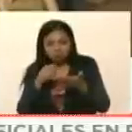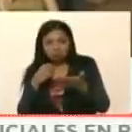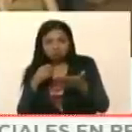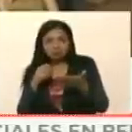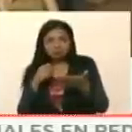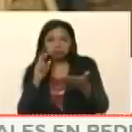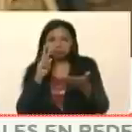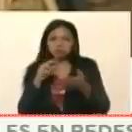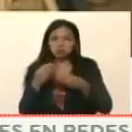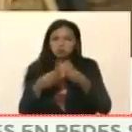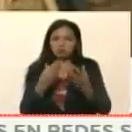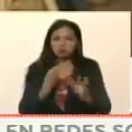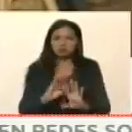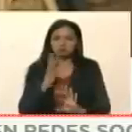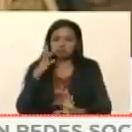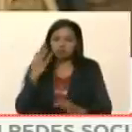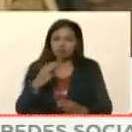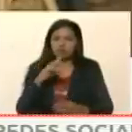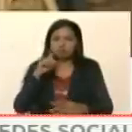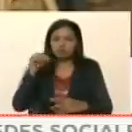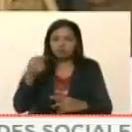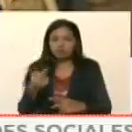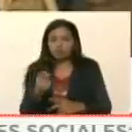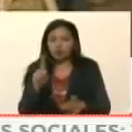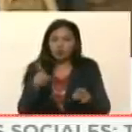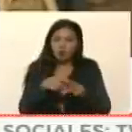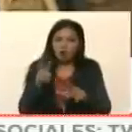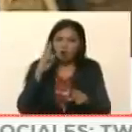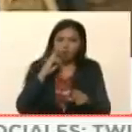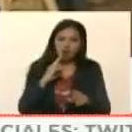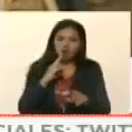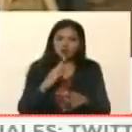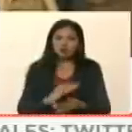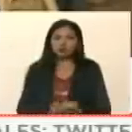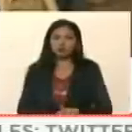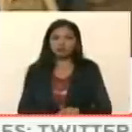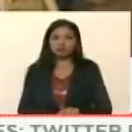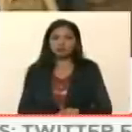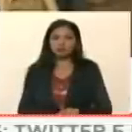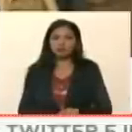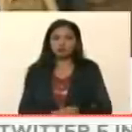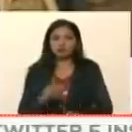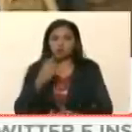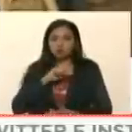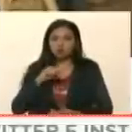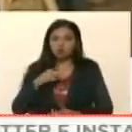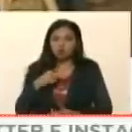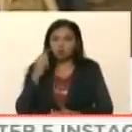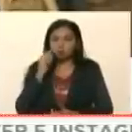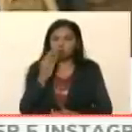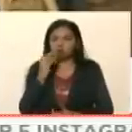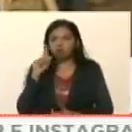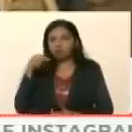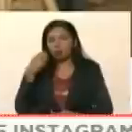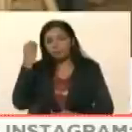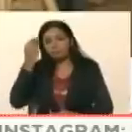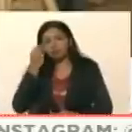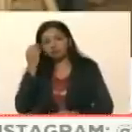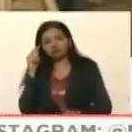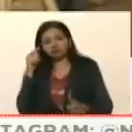capítulo. Y después, bueno, como es Bolívar, emitiremos una opinión